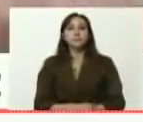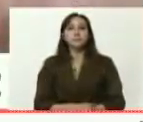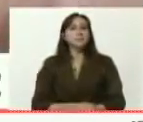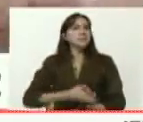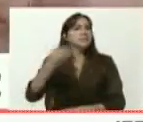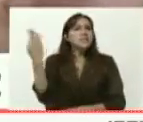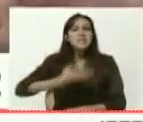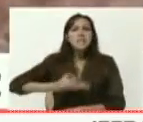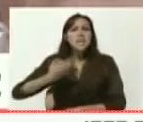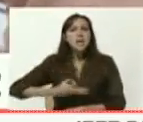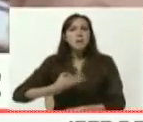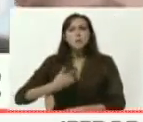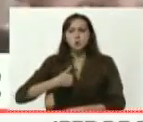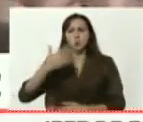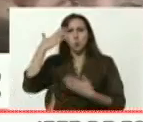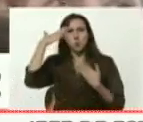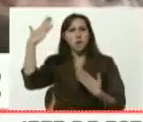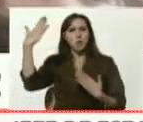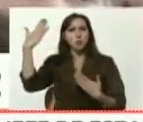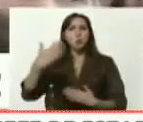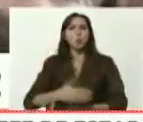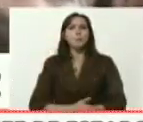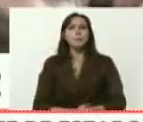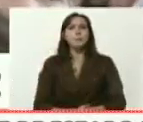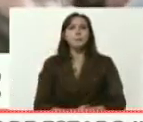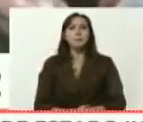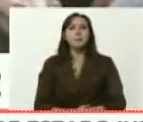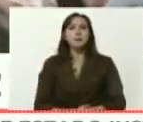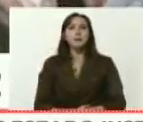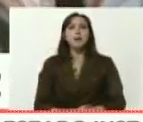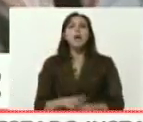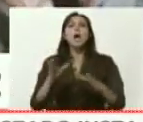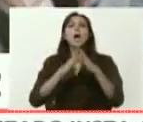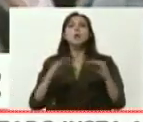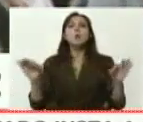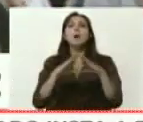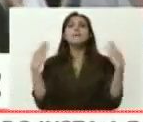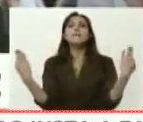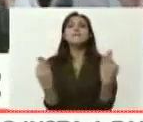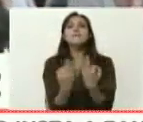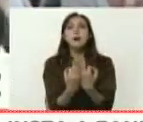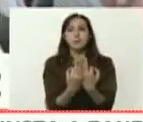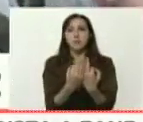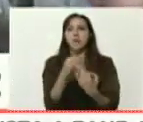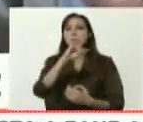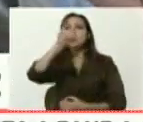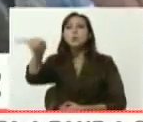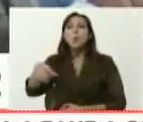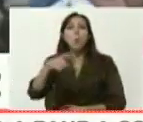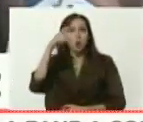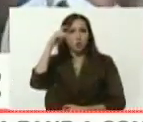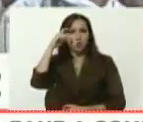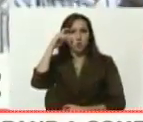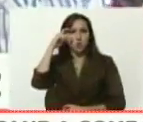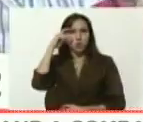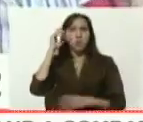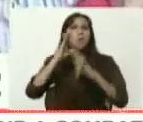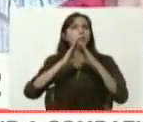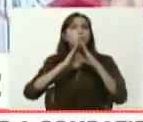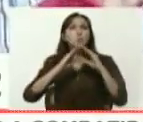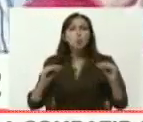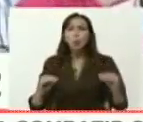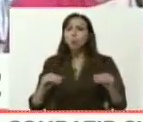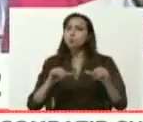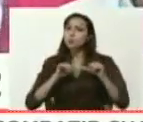siempre yo saludo a la familia Rodríguez y todos los que hemos sido consecuentes con estas